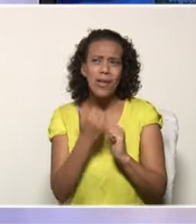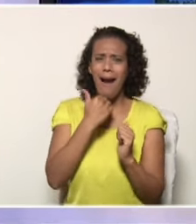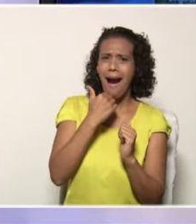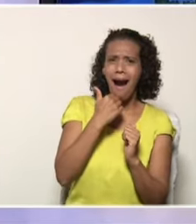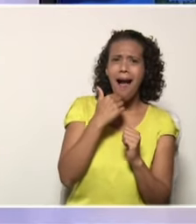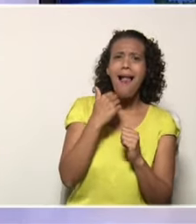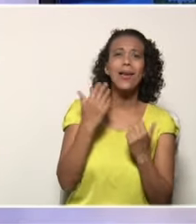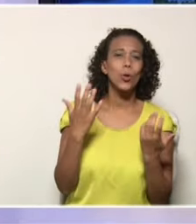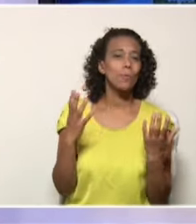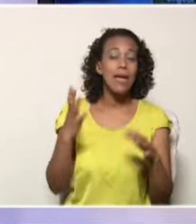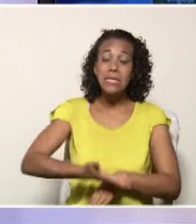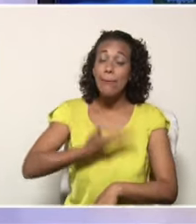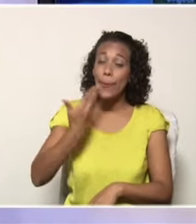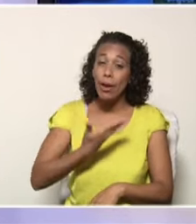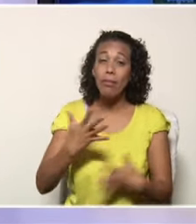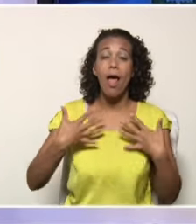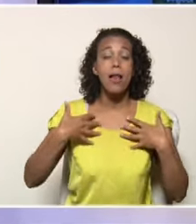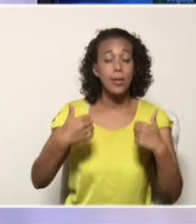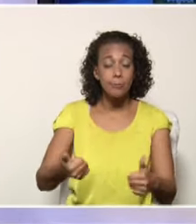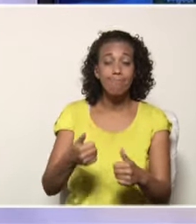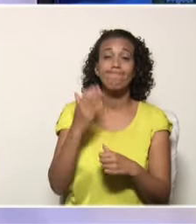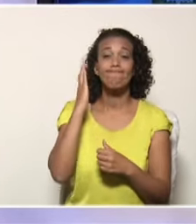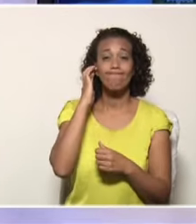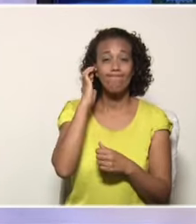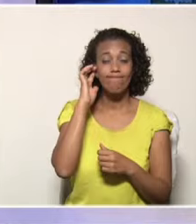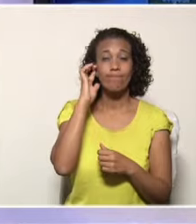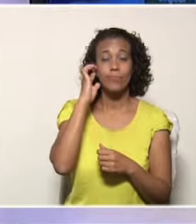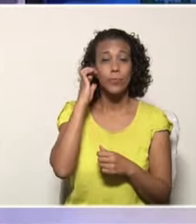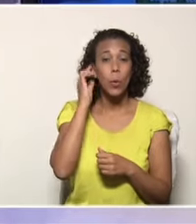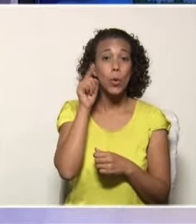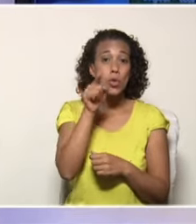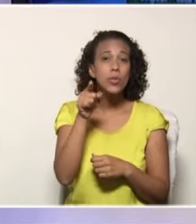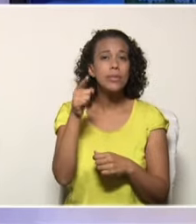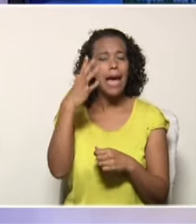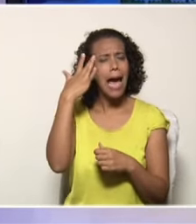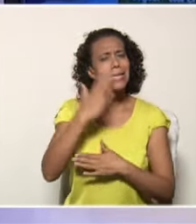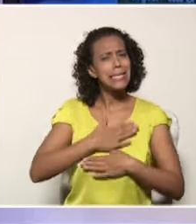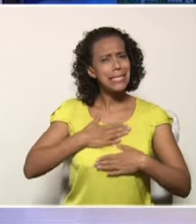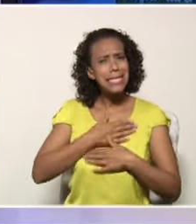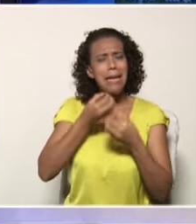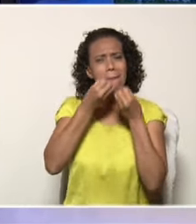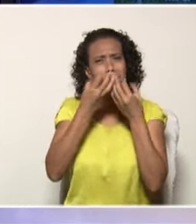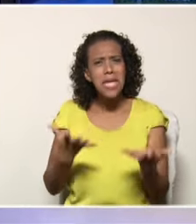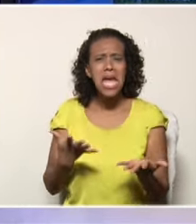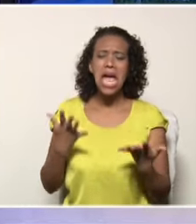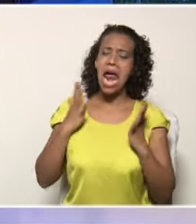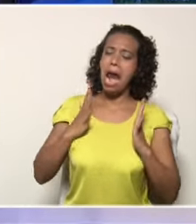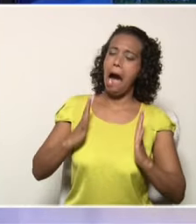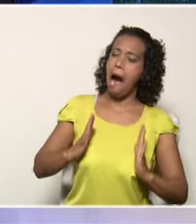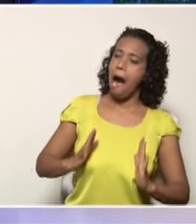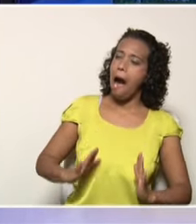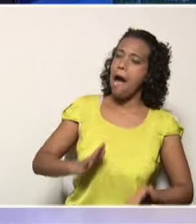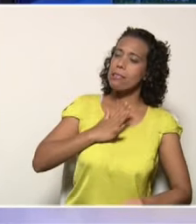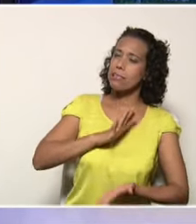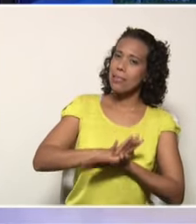física, es importantísimo. Lo importante es que usted se sienta bien,